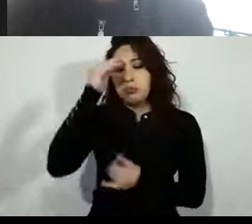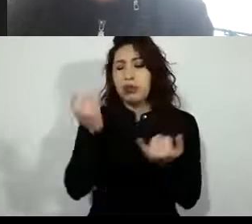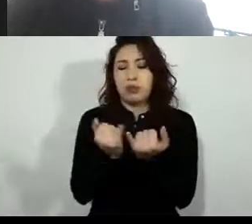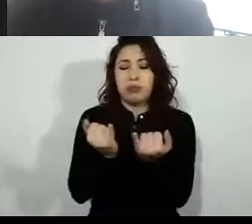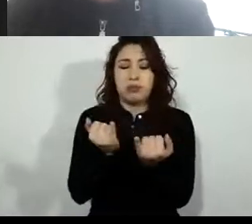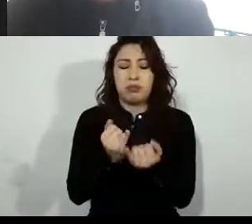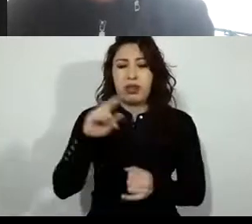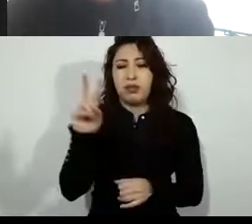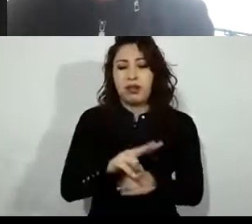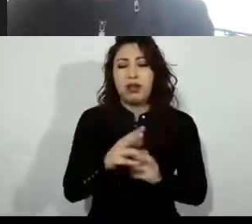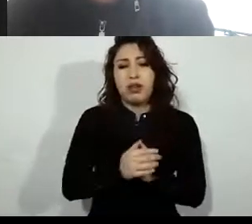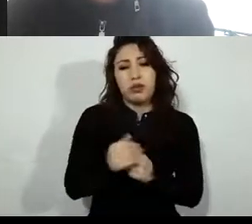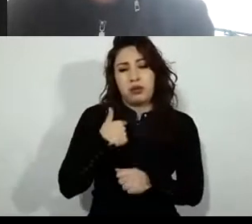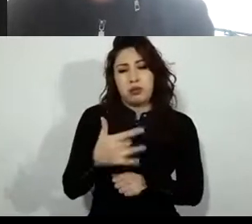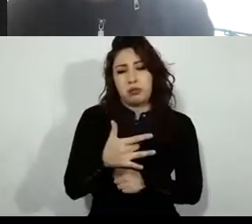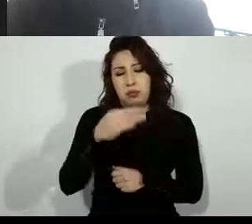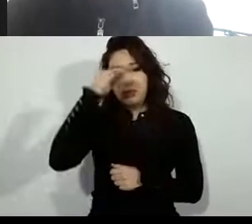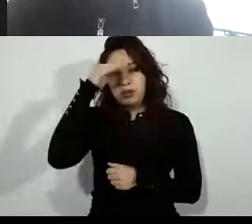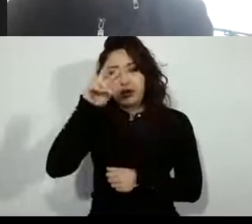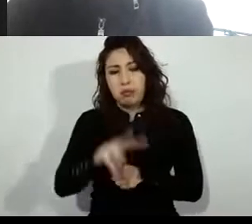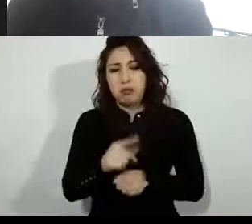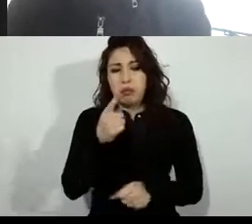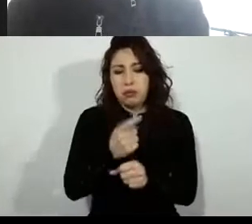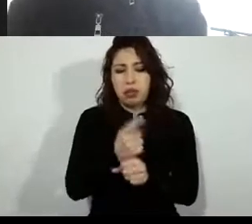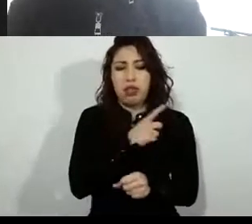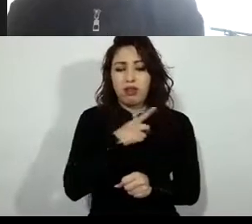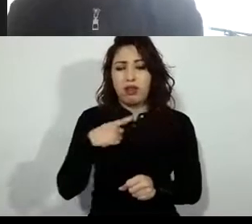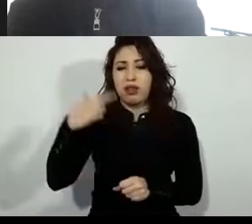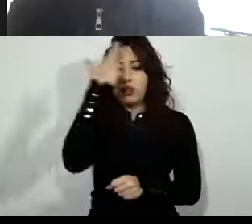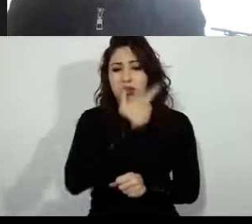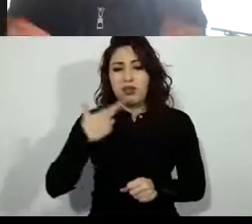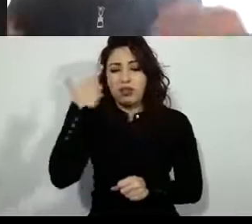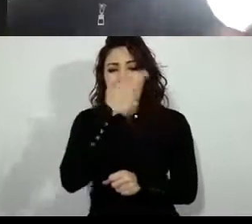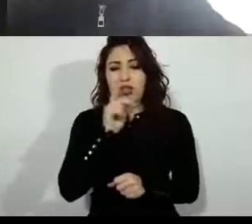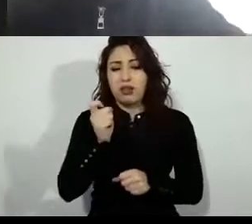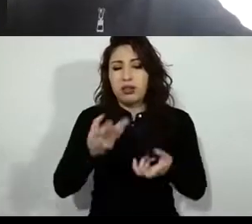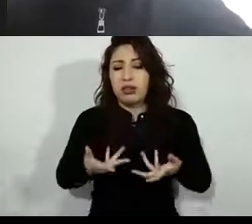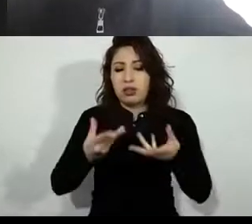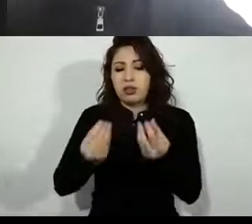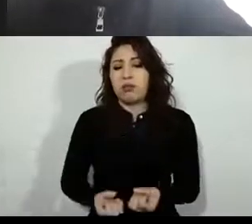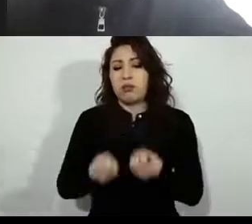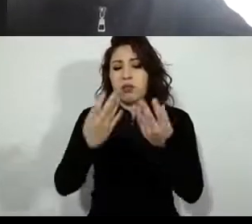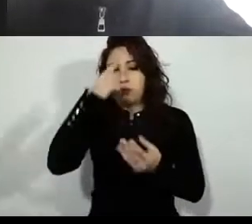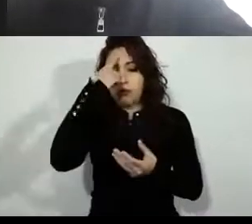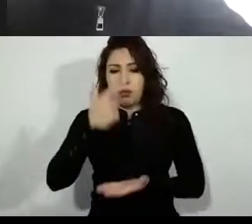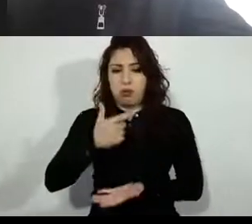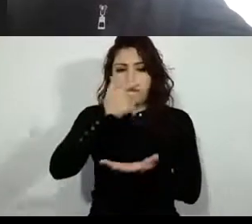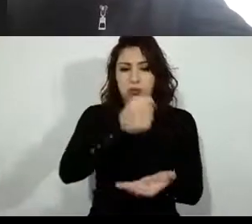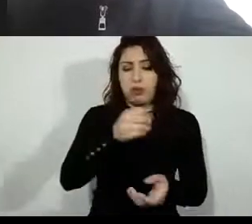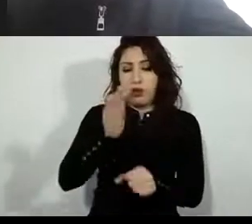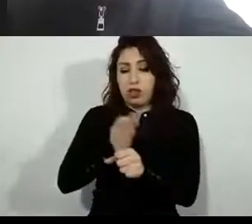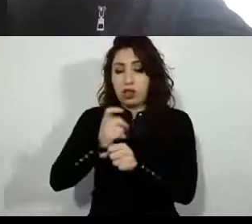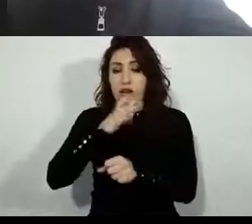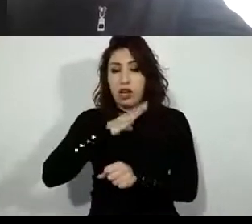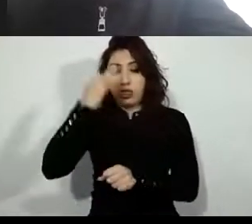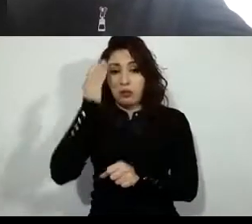se tengan que hacer reasignaciones en el presupuesto. Bueno, pues la emergencia sanitaria así lo demanda. Hemos cuestionado